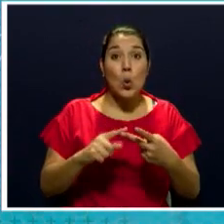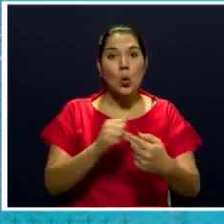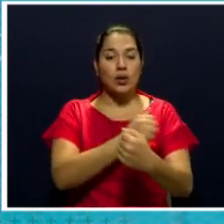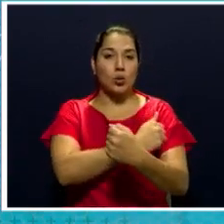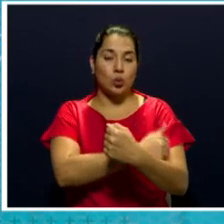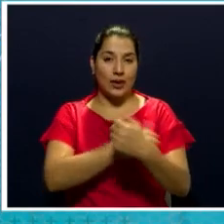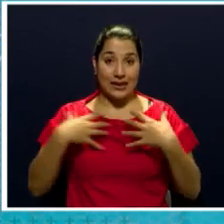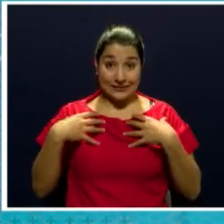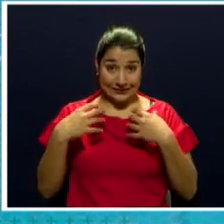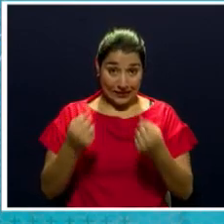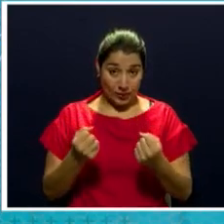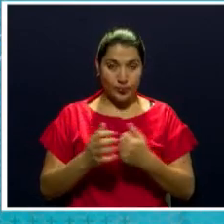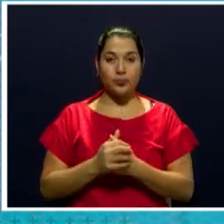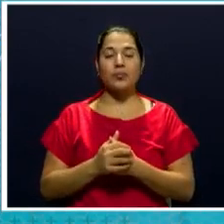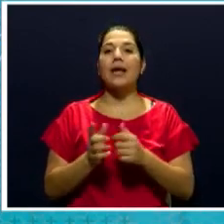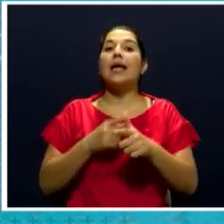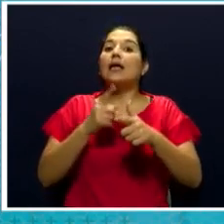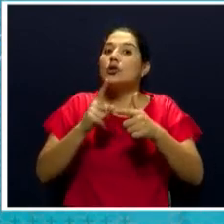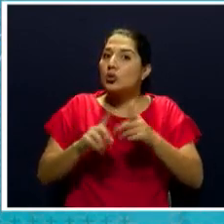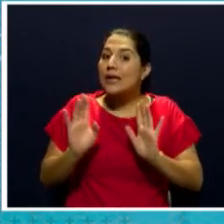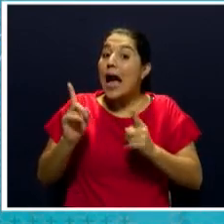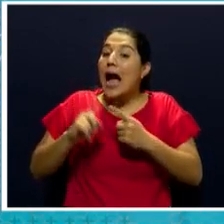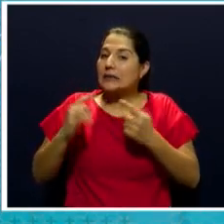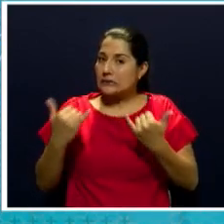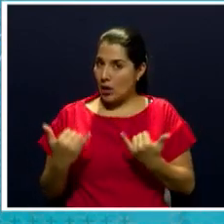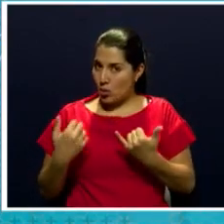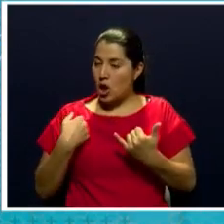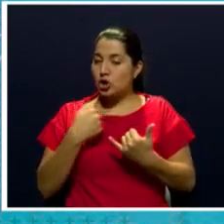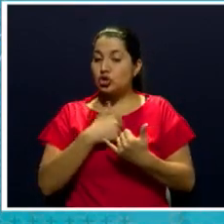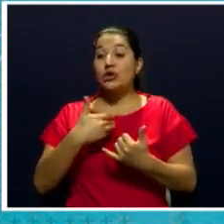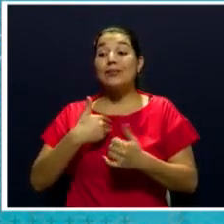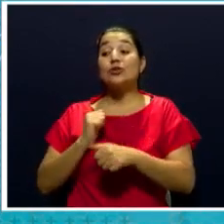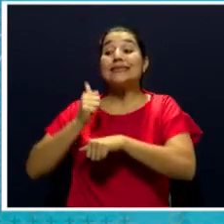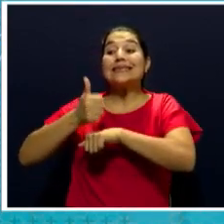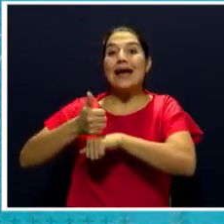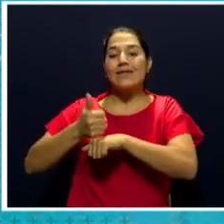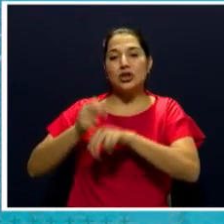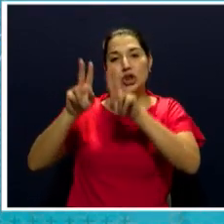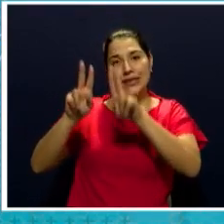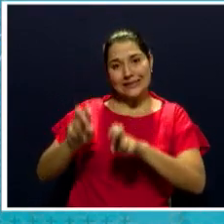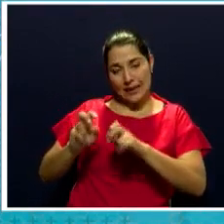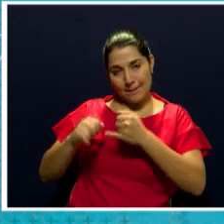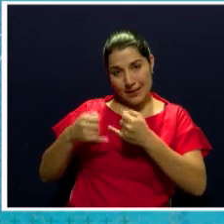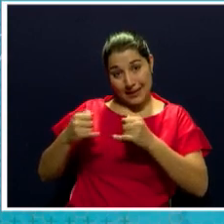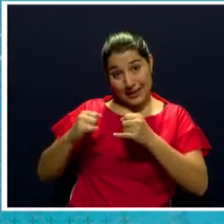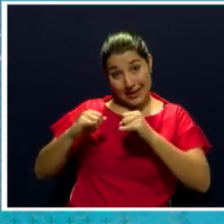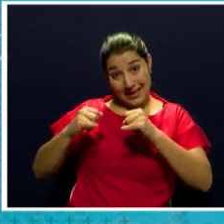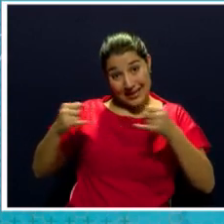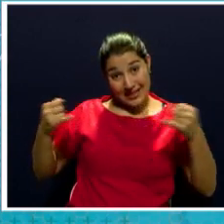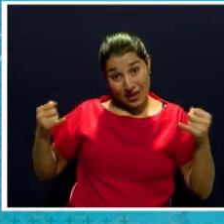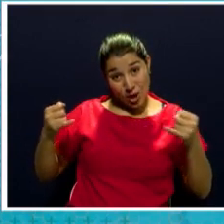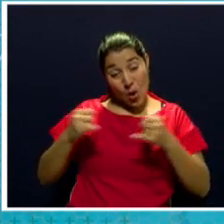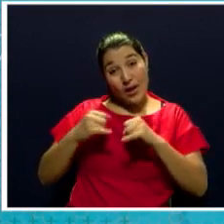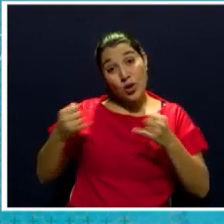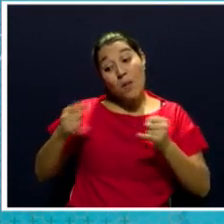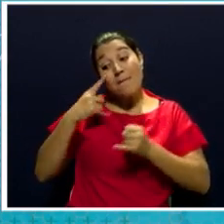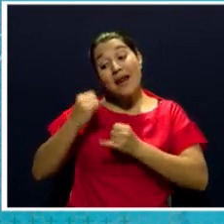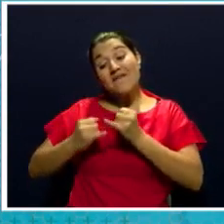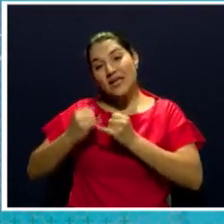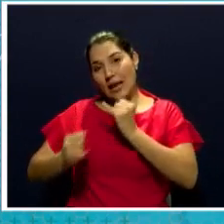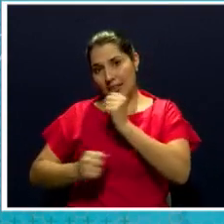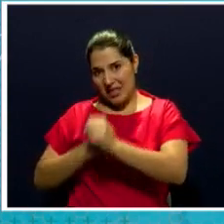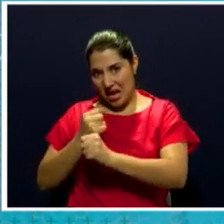este punto lo que sabemos es aspiramos a su aplicación de una manera generalizada para los 60,000 estudiantes hacia final de año. Es una